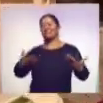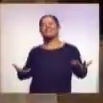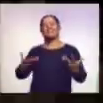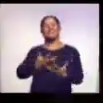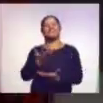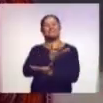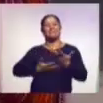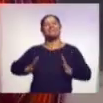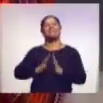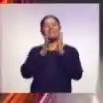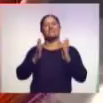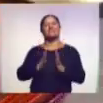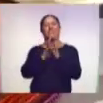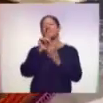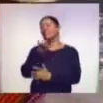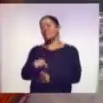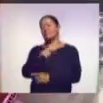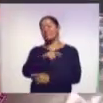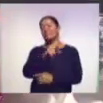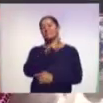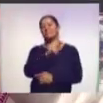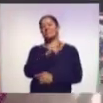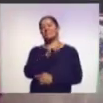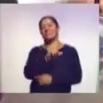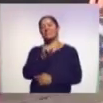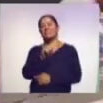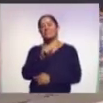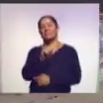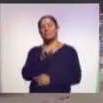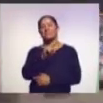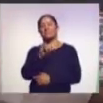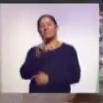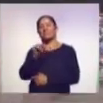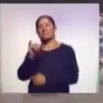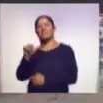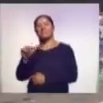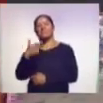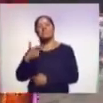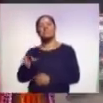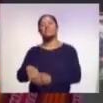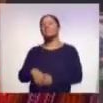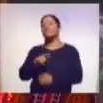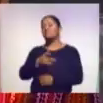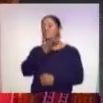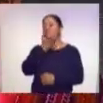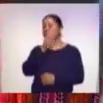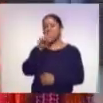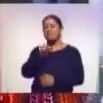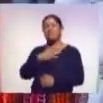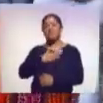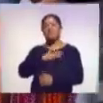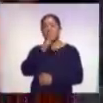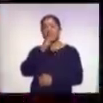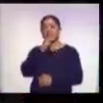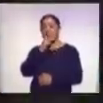González. Para que no se pierda, porque la han seguido toda mi familia. Aunque mis papás no viven en Tlaxcala, yo la